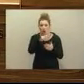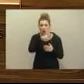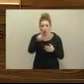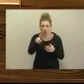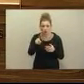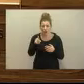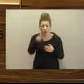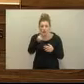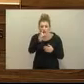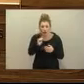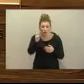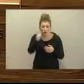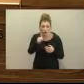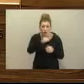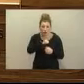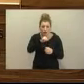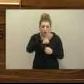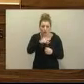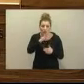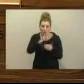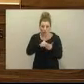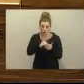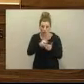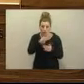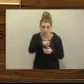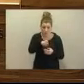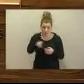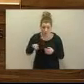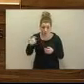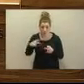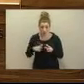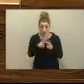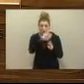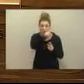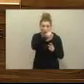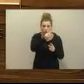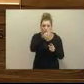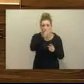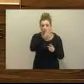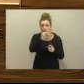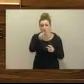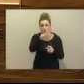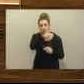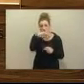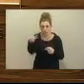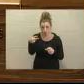interminables. Mi mensualidad de salario es de 141 euros,